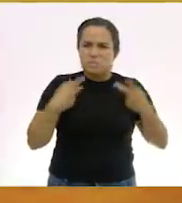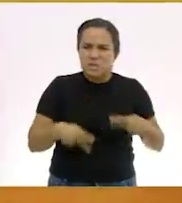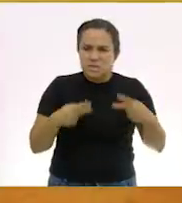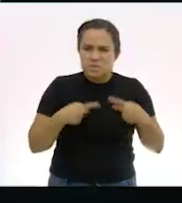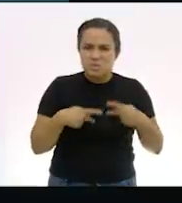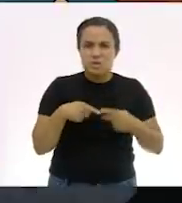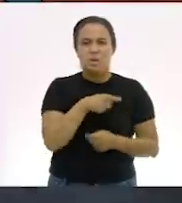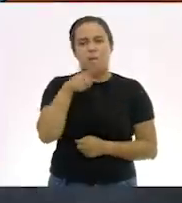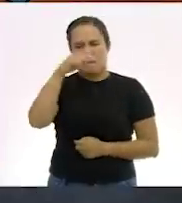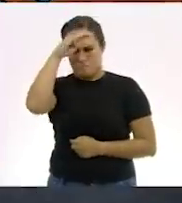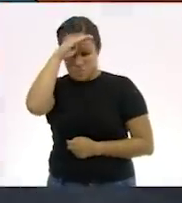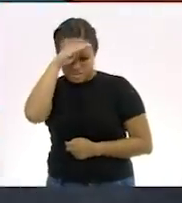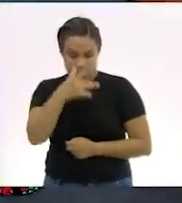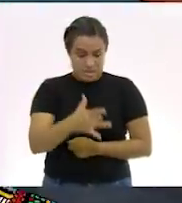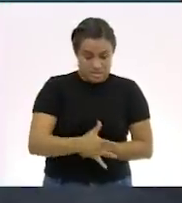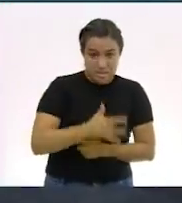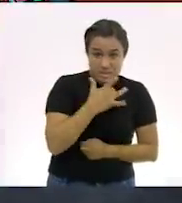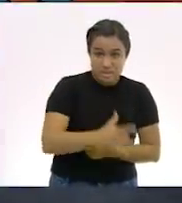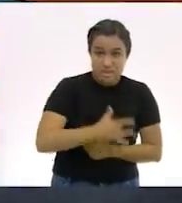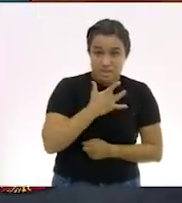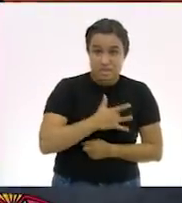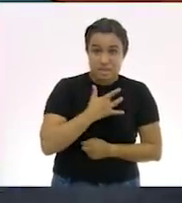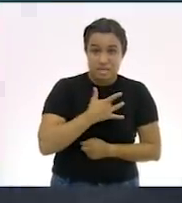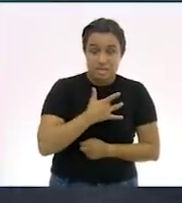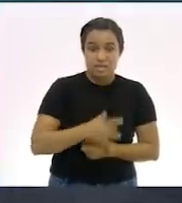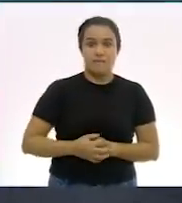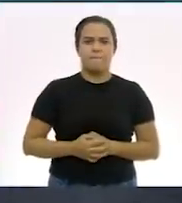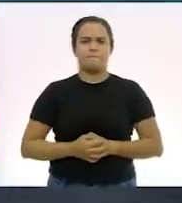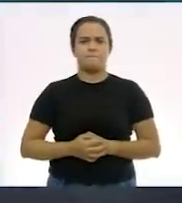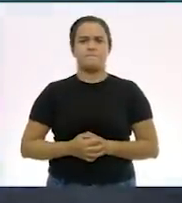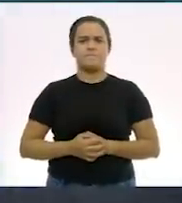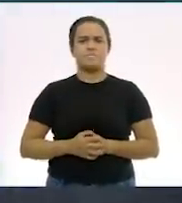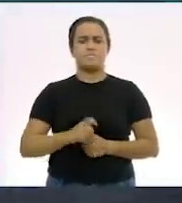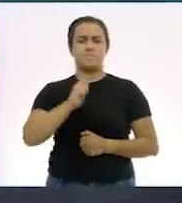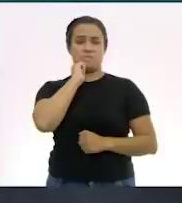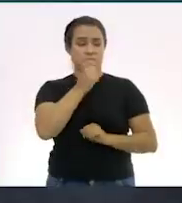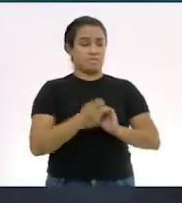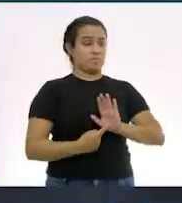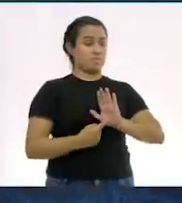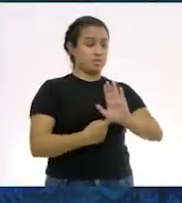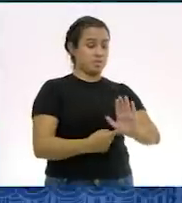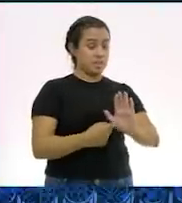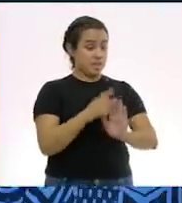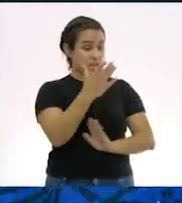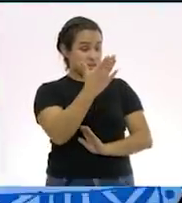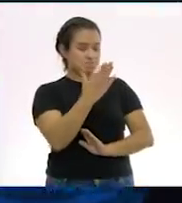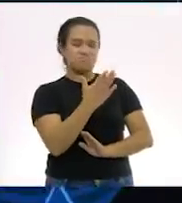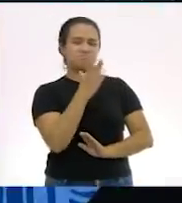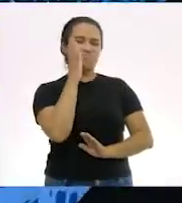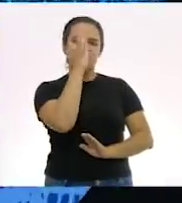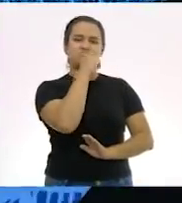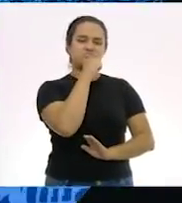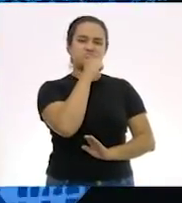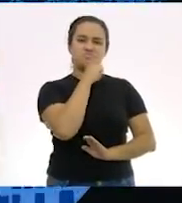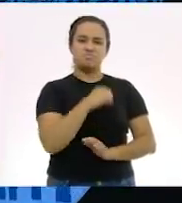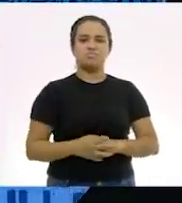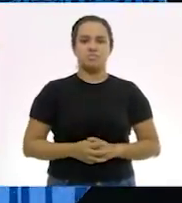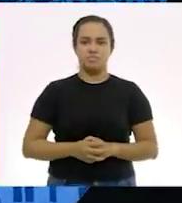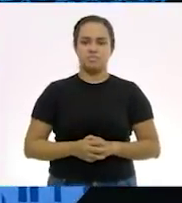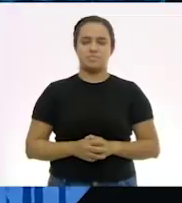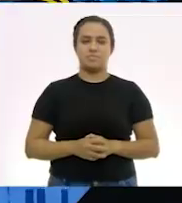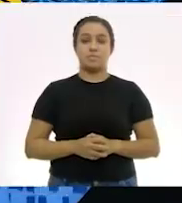para asomarme al universo. Desde ese momento, decidí dedicarle toda mi energía a aprender lo necesario para cumplir mi sueño, aunque muchas